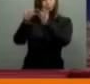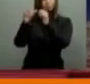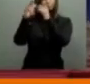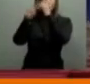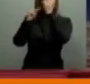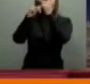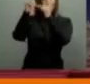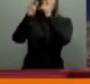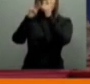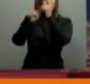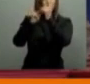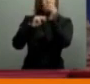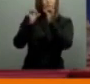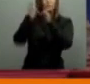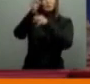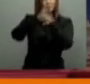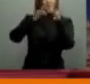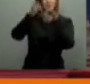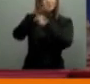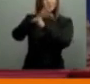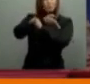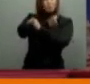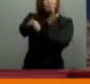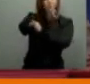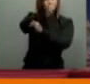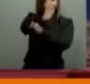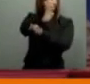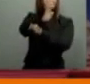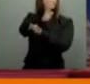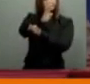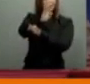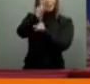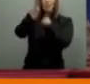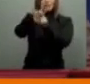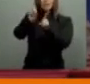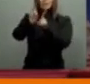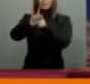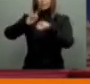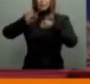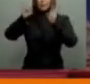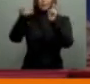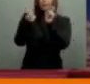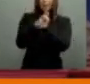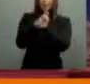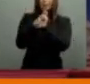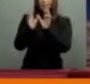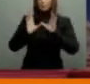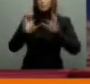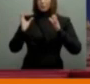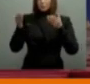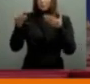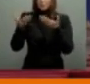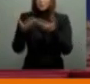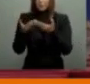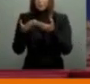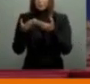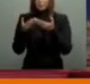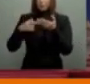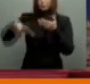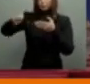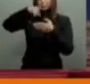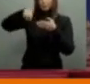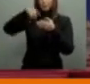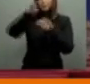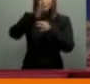porque ha sido un asunto de grace de jeta de participación de una mujer que no ha tenido el